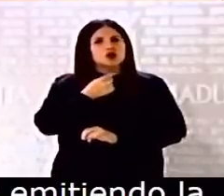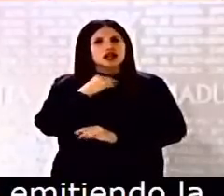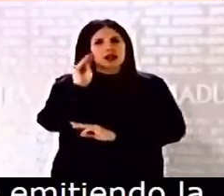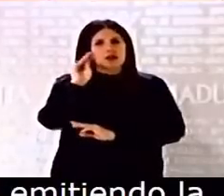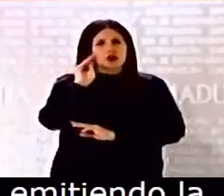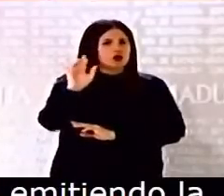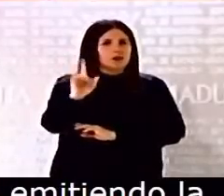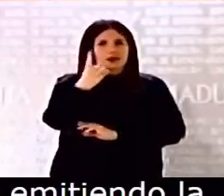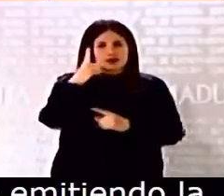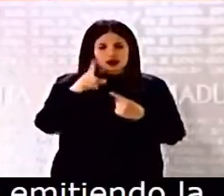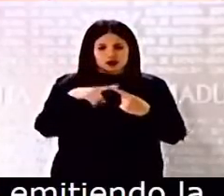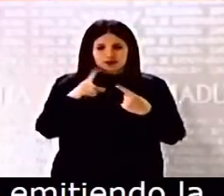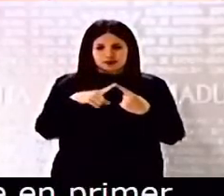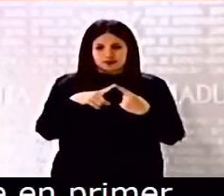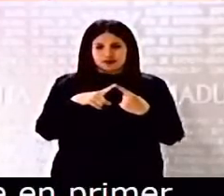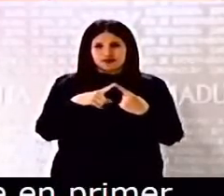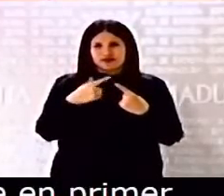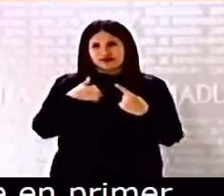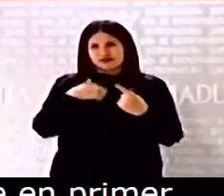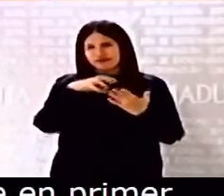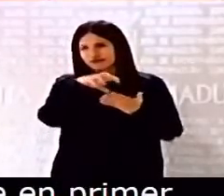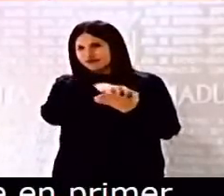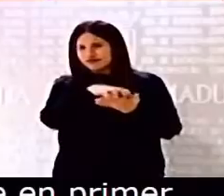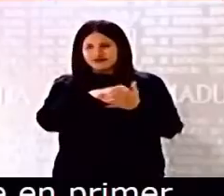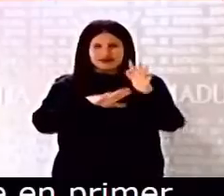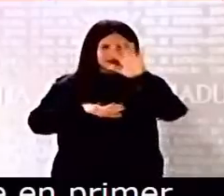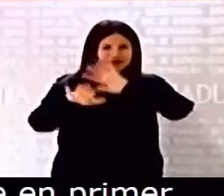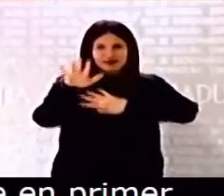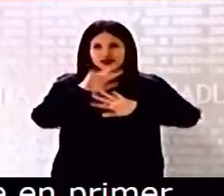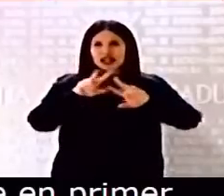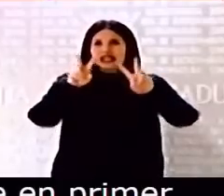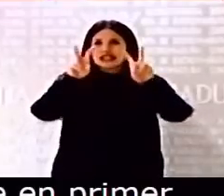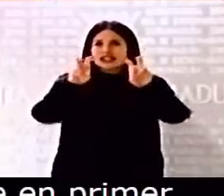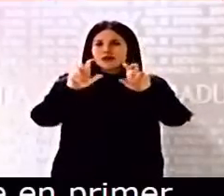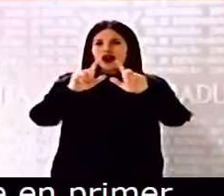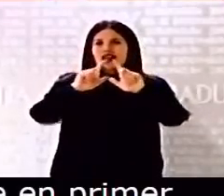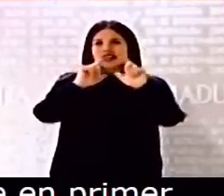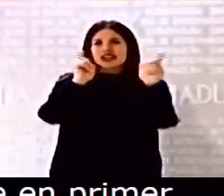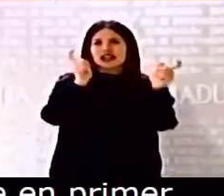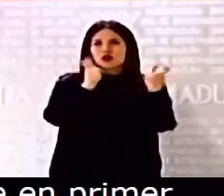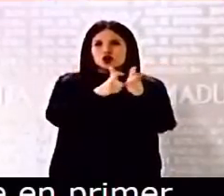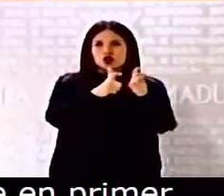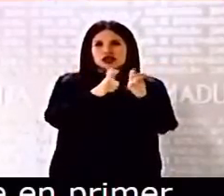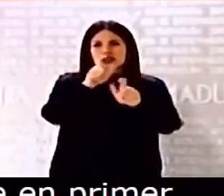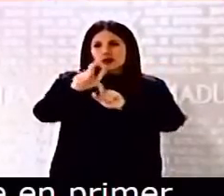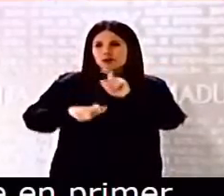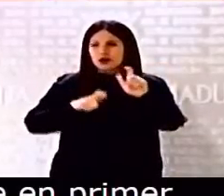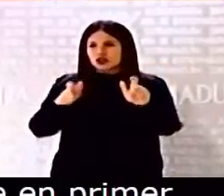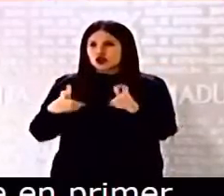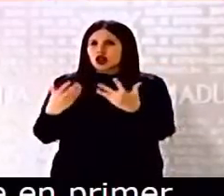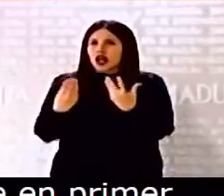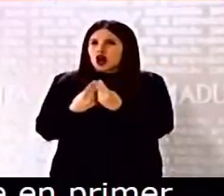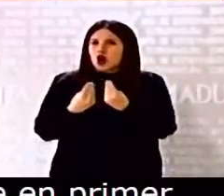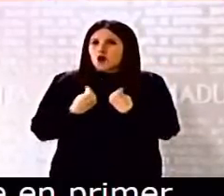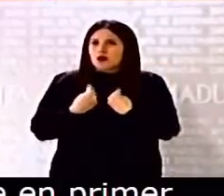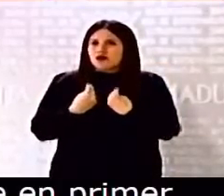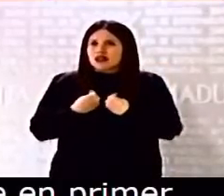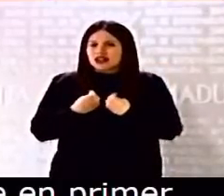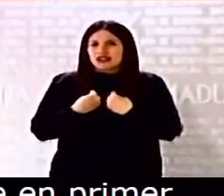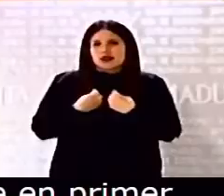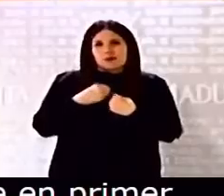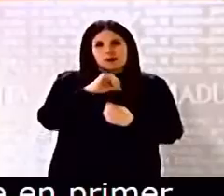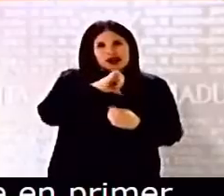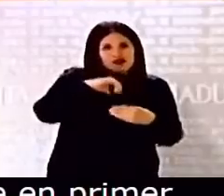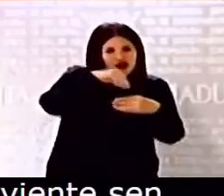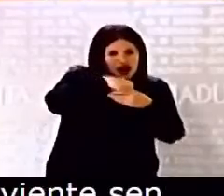primer lugar, no ha quedado claro el tema de las reuniones y los convivientes en cuanto a reuniones privadas y reuniones